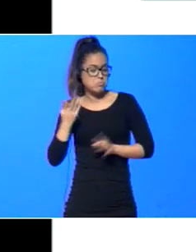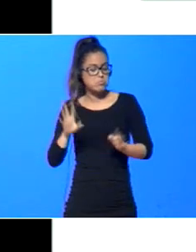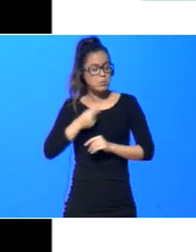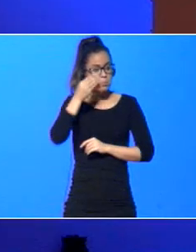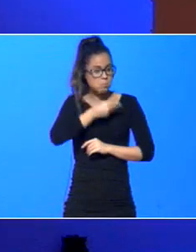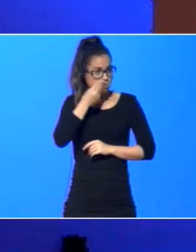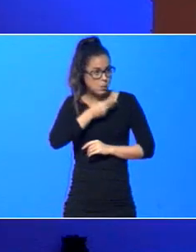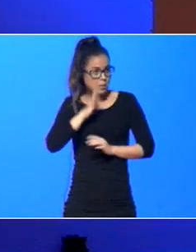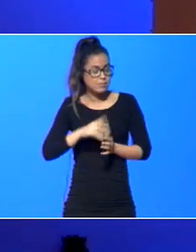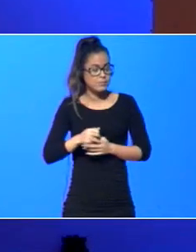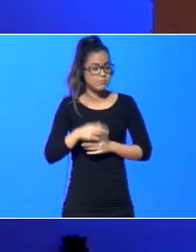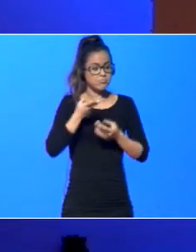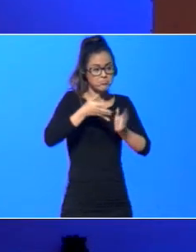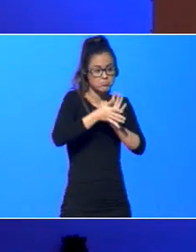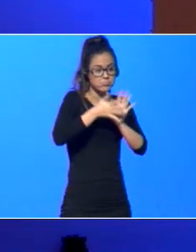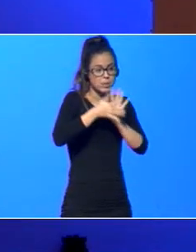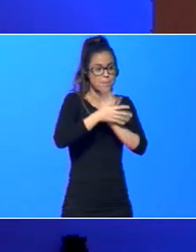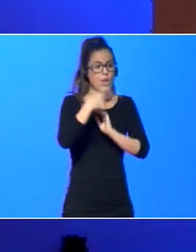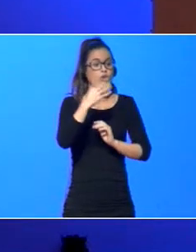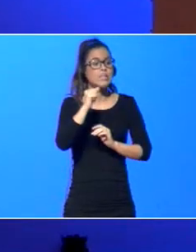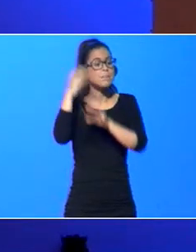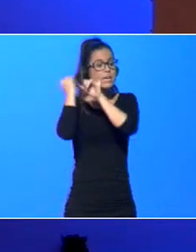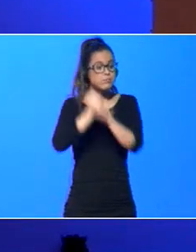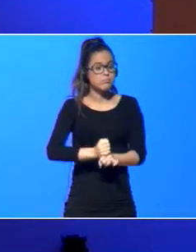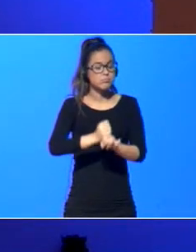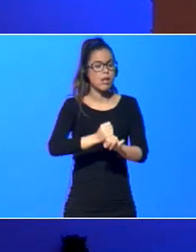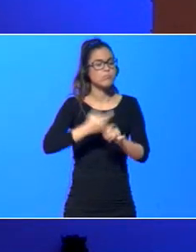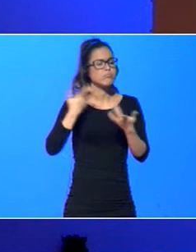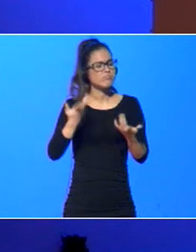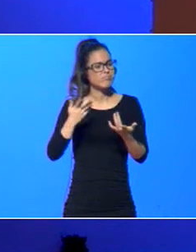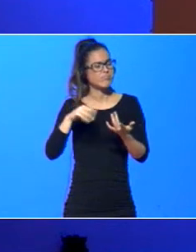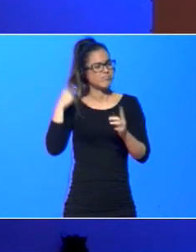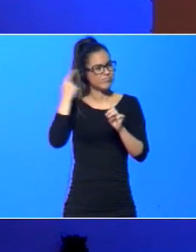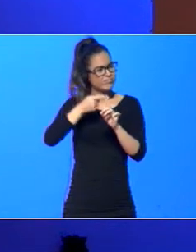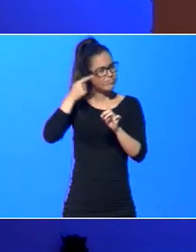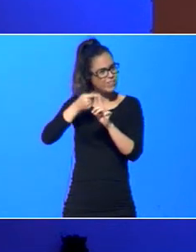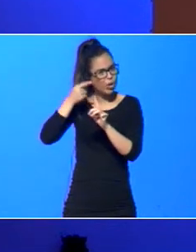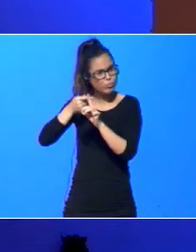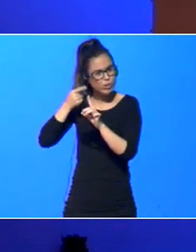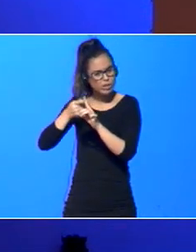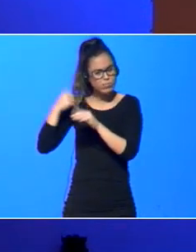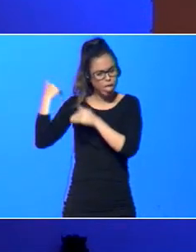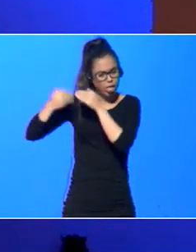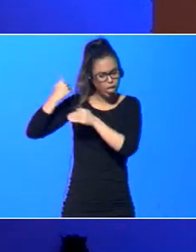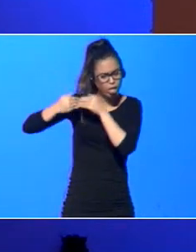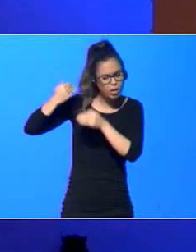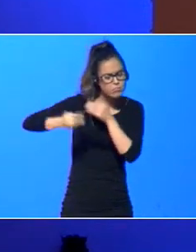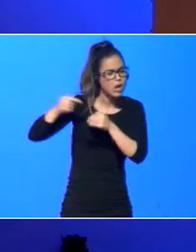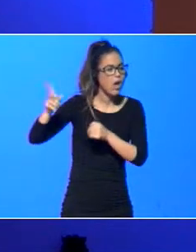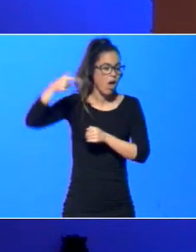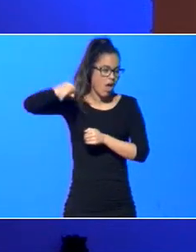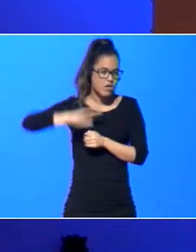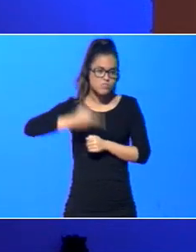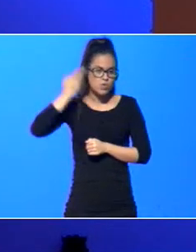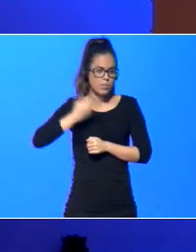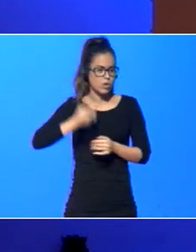ze 30 urteko erronka honetan eta Joserra oso protagonistak izan dira bibilbide honetan. Beste guztien